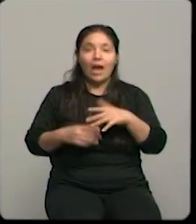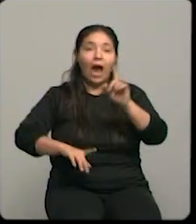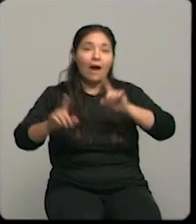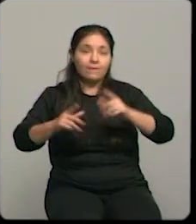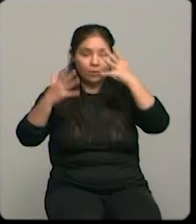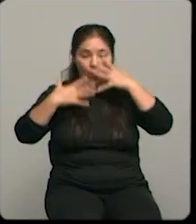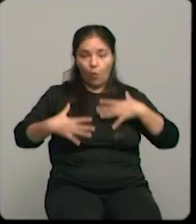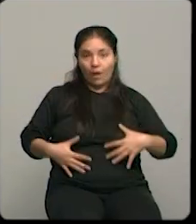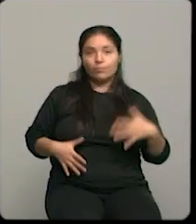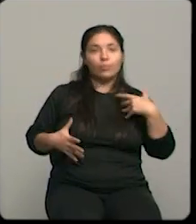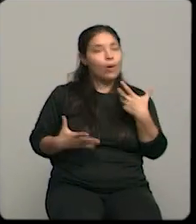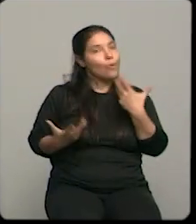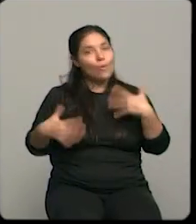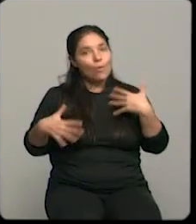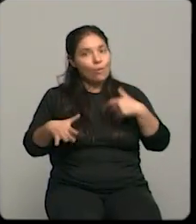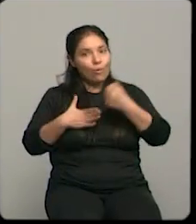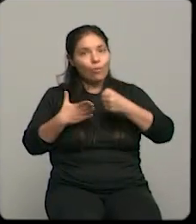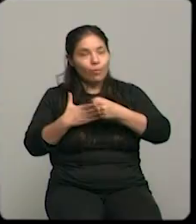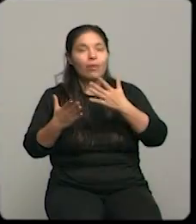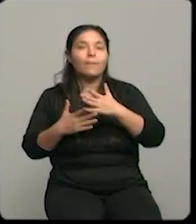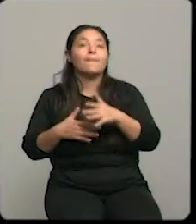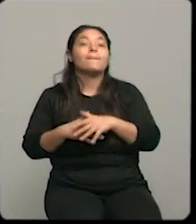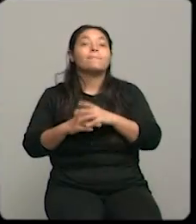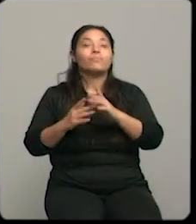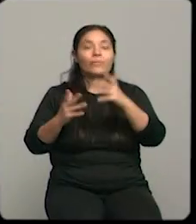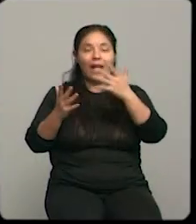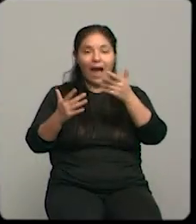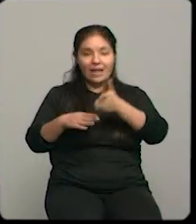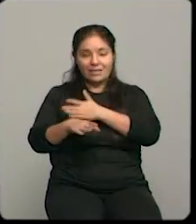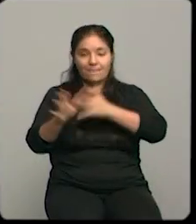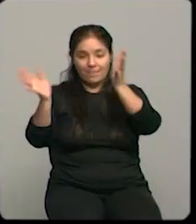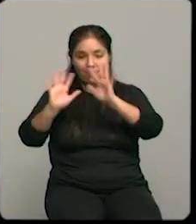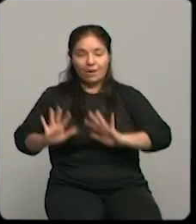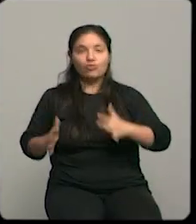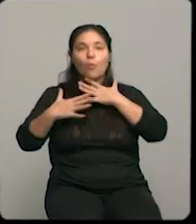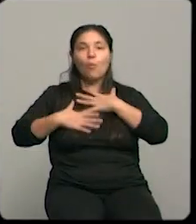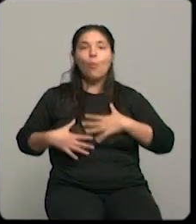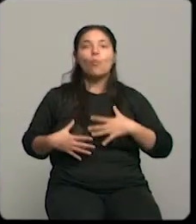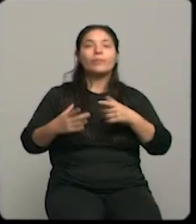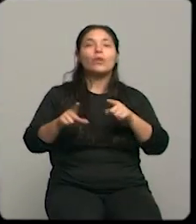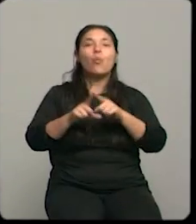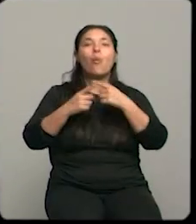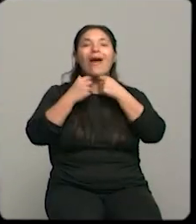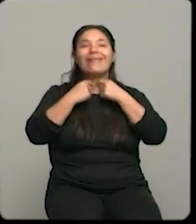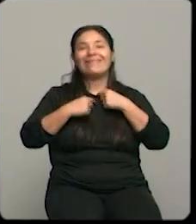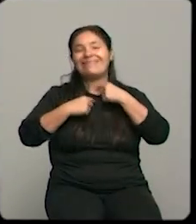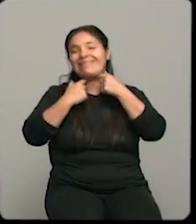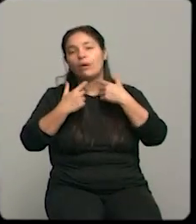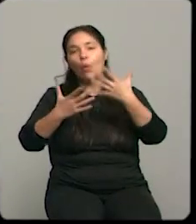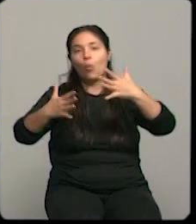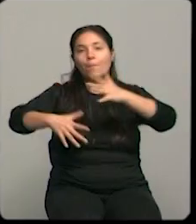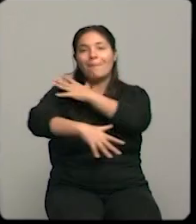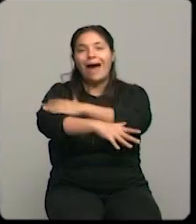rompe. Entonces, parte de esto es su preparación física, muscular, su preparación intelectual. El músico tiene que poder